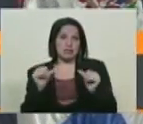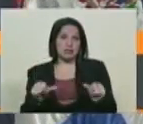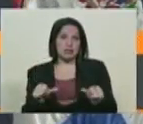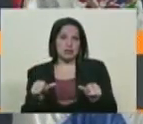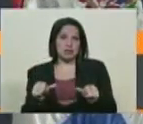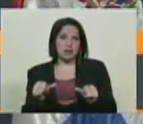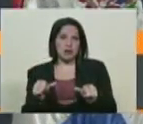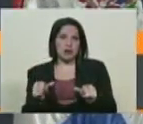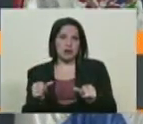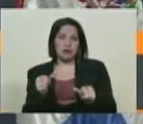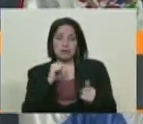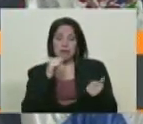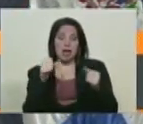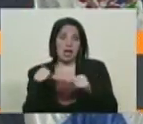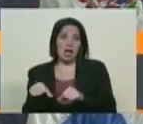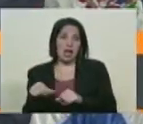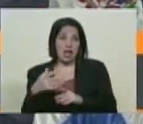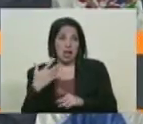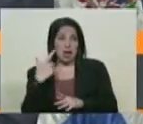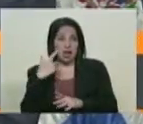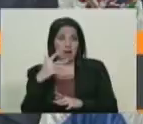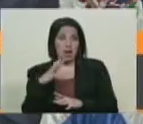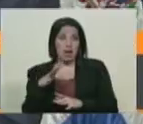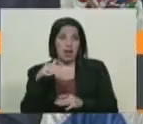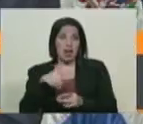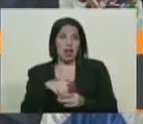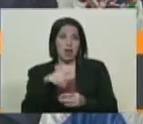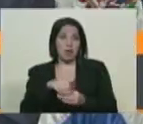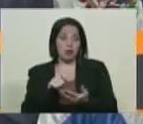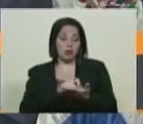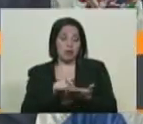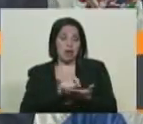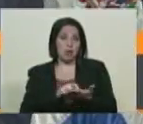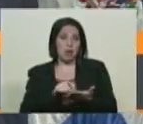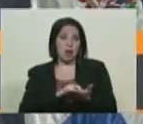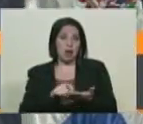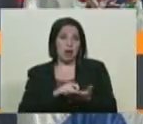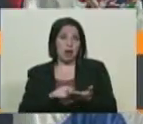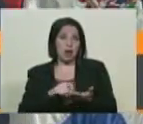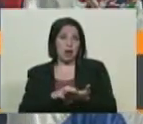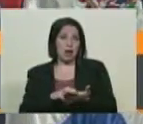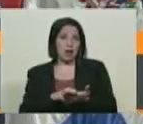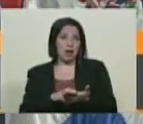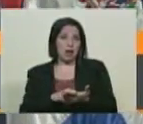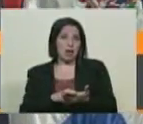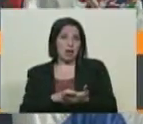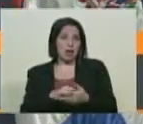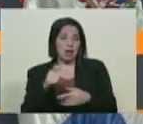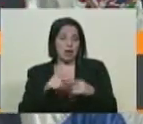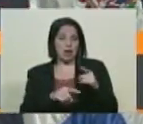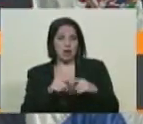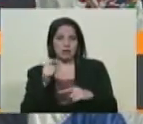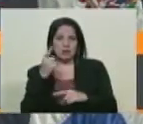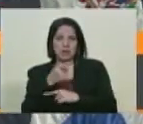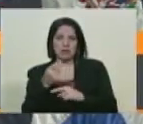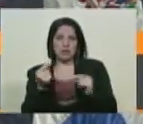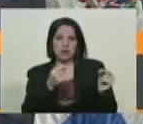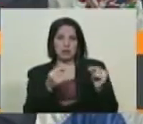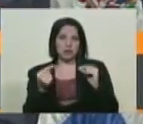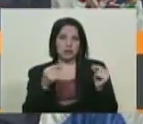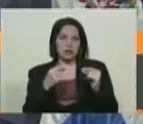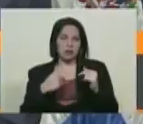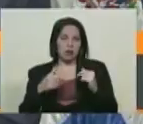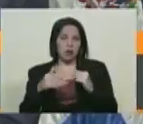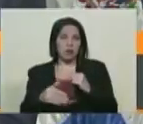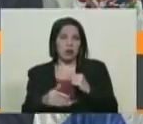está muy desacreditado en Venezuela, por cierto, el sistema de voto manual. Ese es el tipo de cosas que tendremos que discutir en esta mesa del